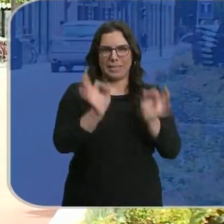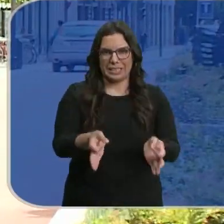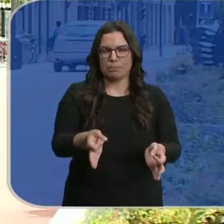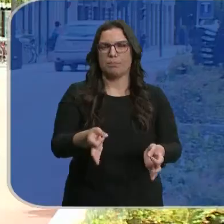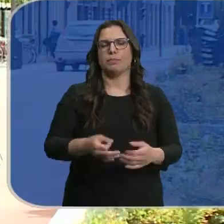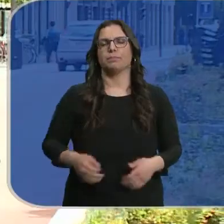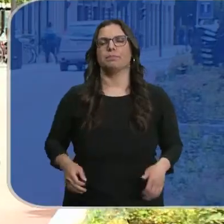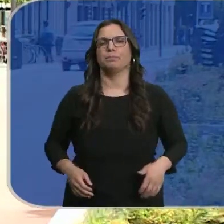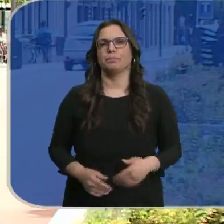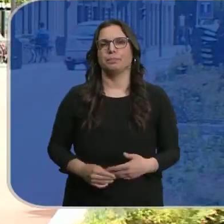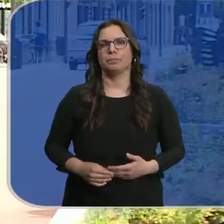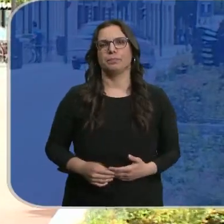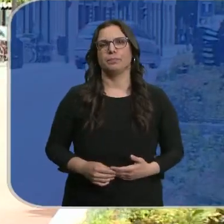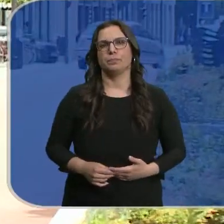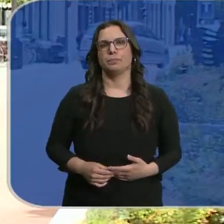misma. Margarita Torre.